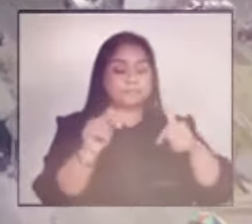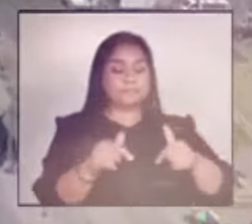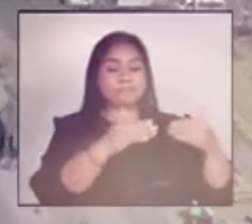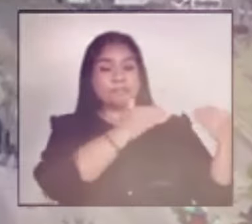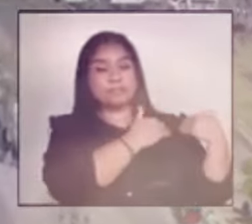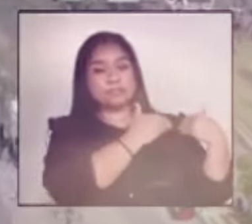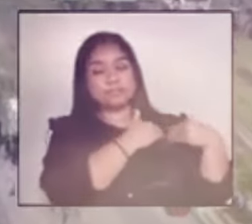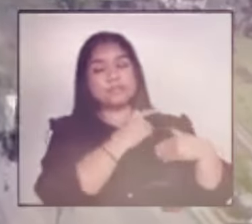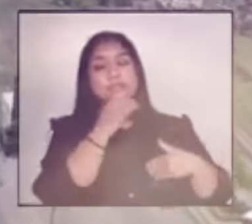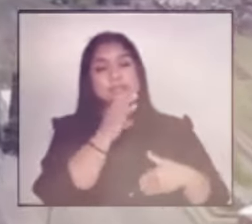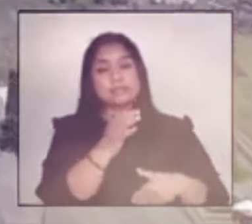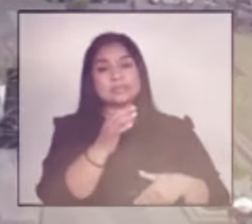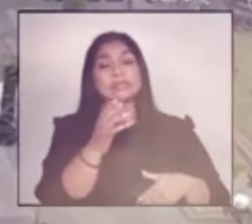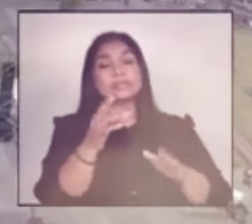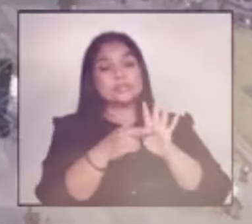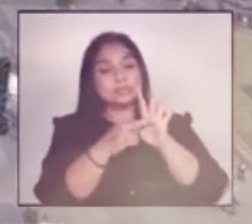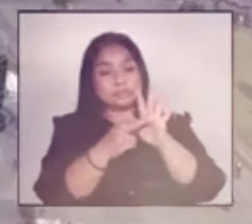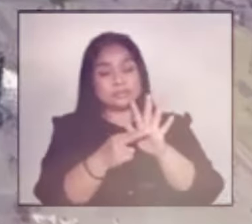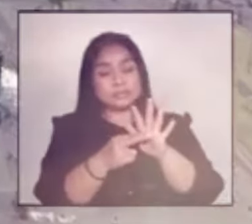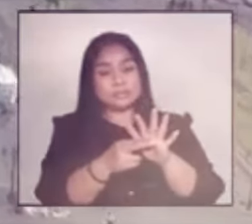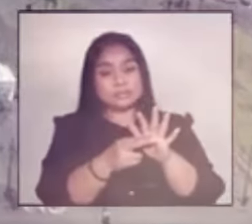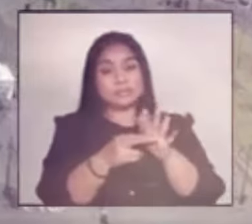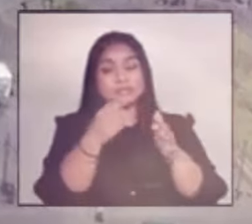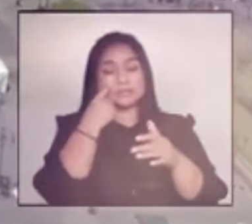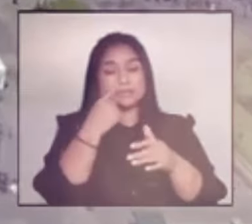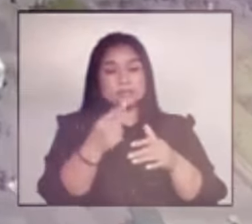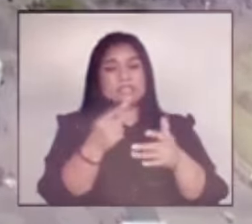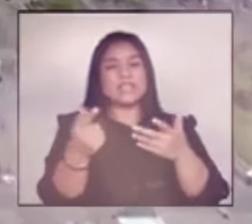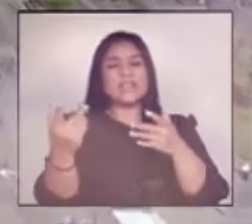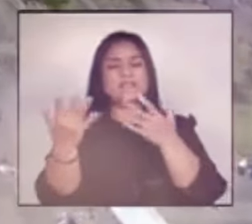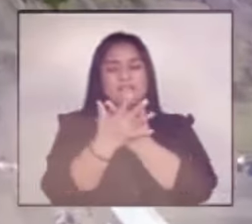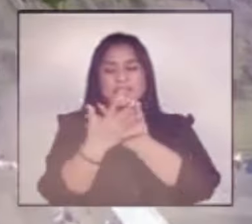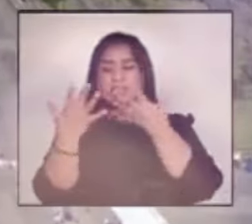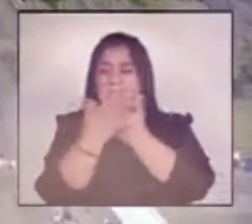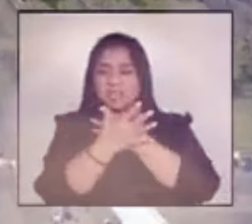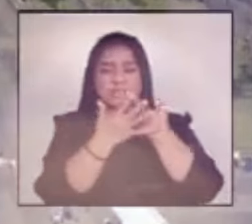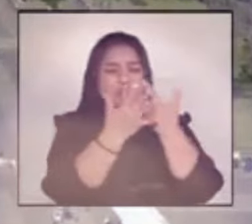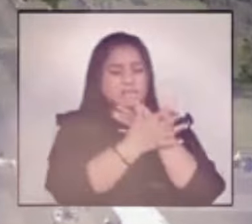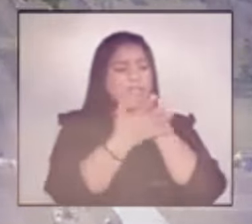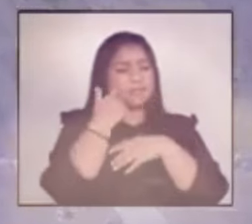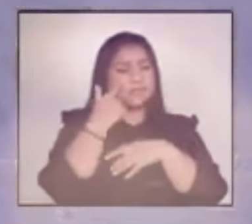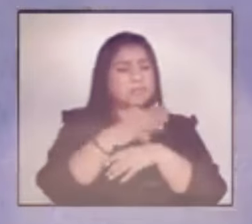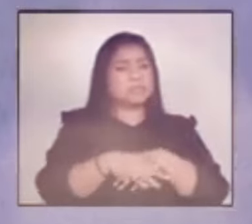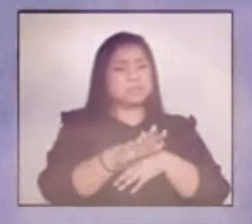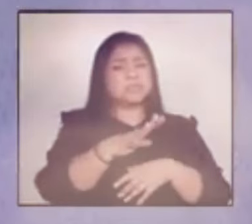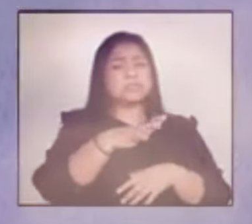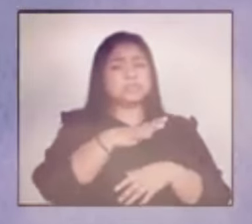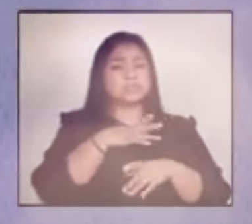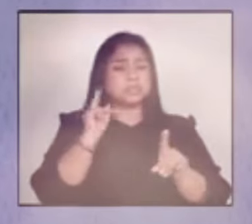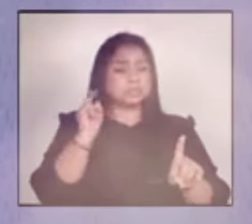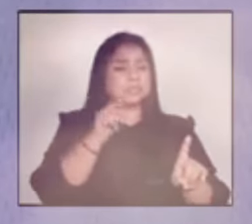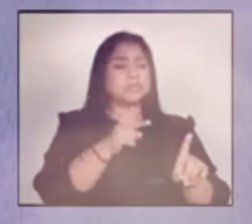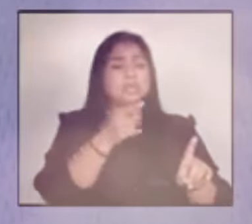consiste en reconocer las fallas que como Estado se han tenido hacia las